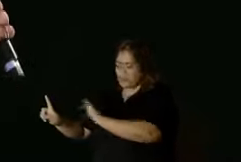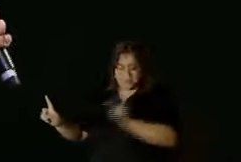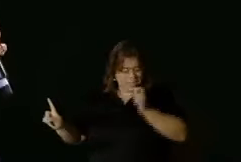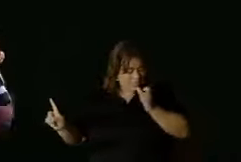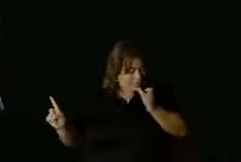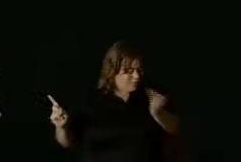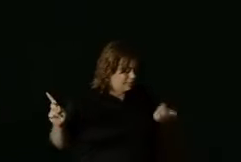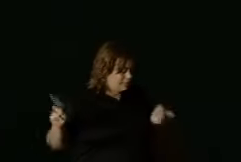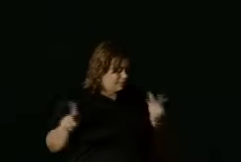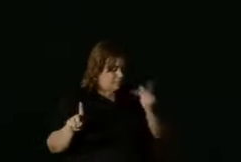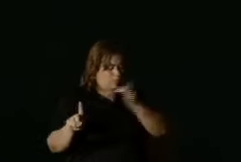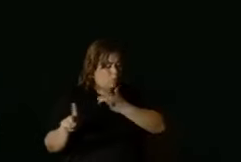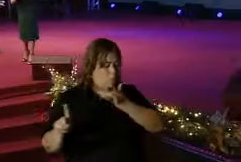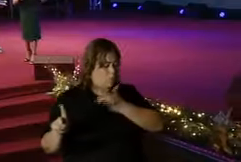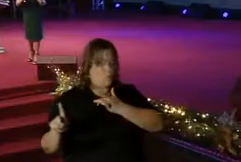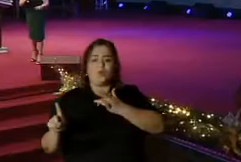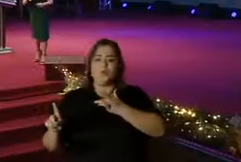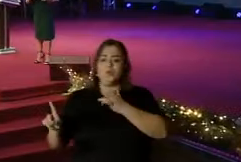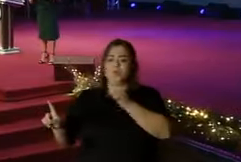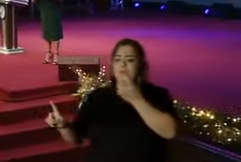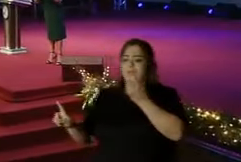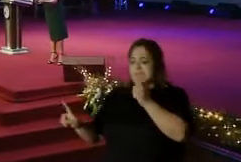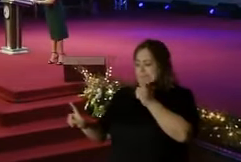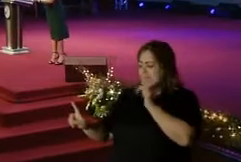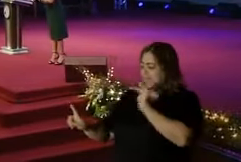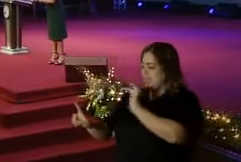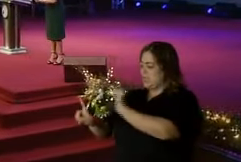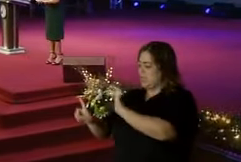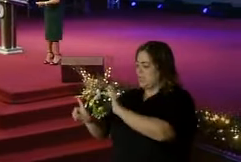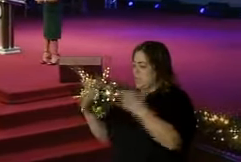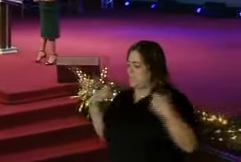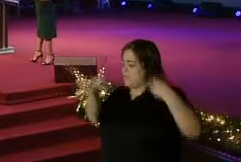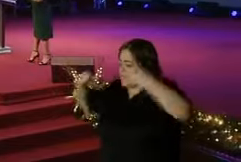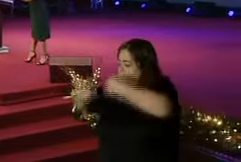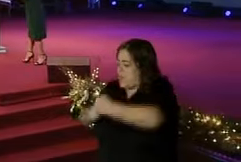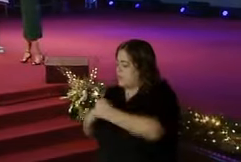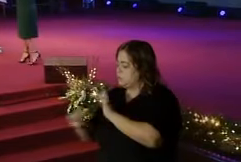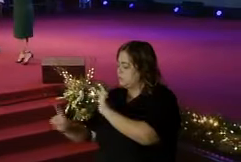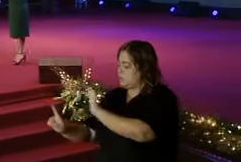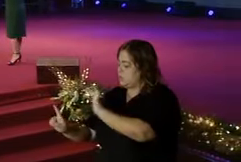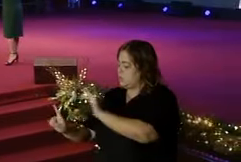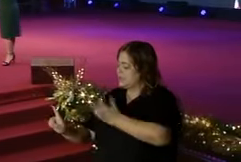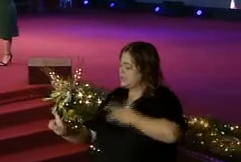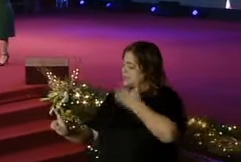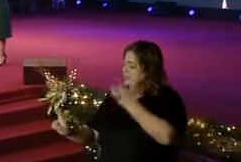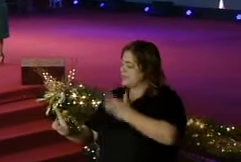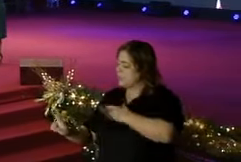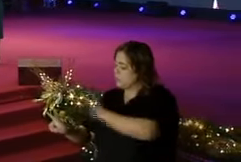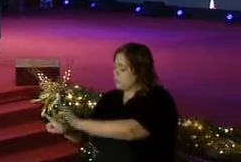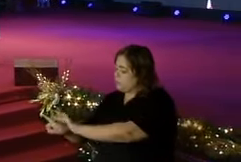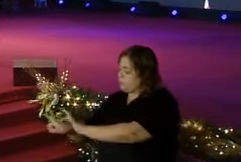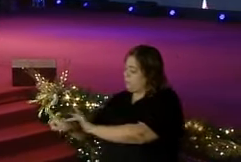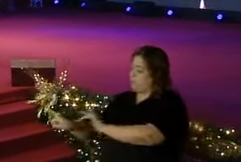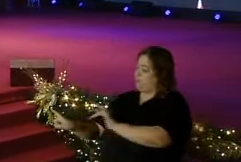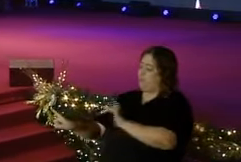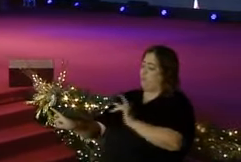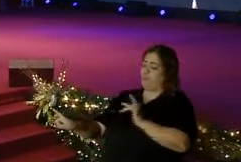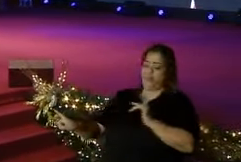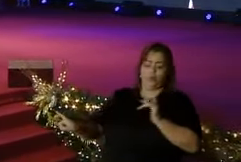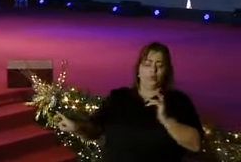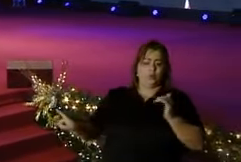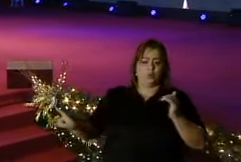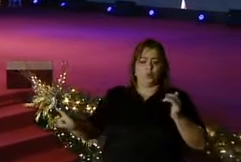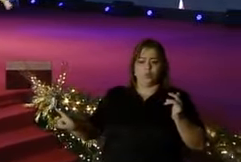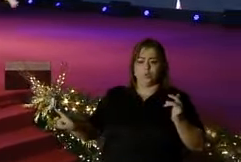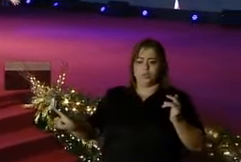Jesús. Quien ha sido, tocaron mi manto. He sentido que salió virtud.